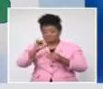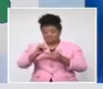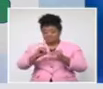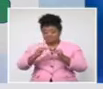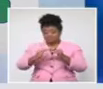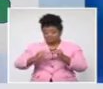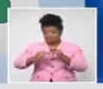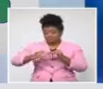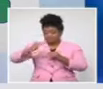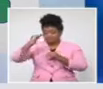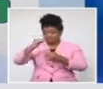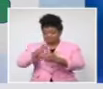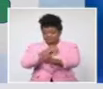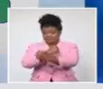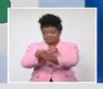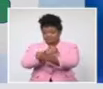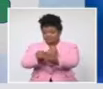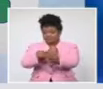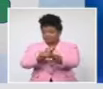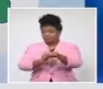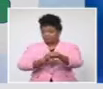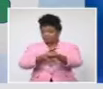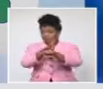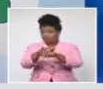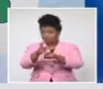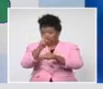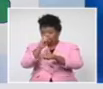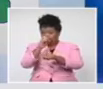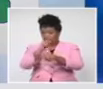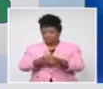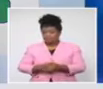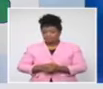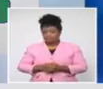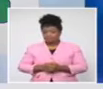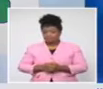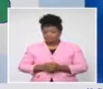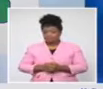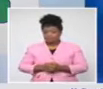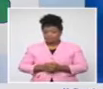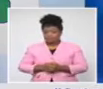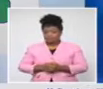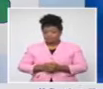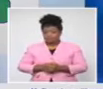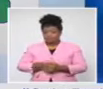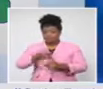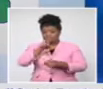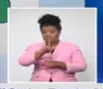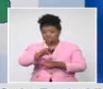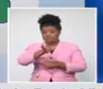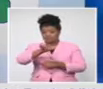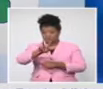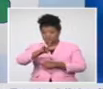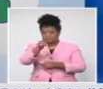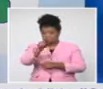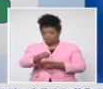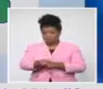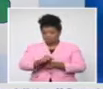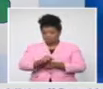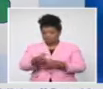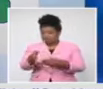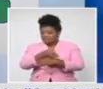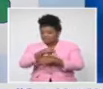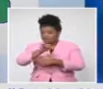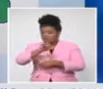los riesgos que tiene este grupo de edad, pues 162 casos, el